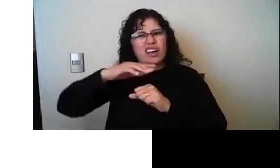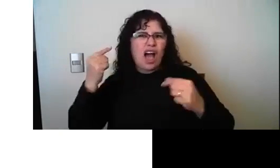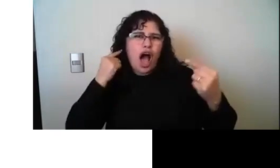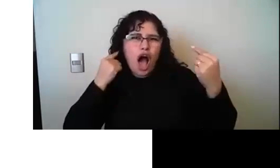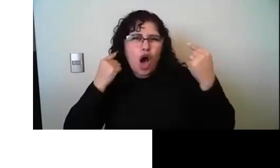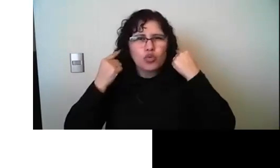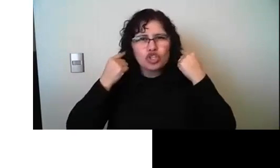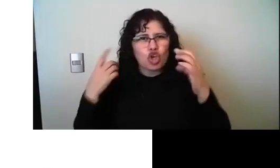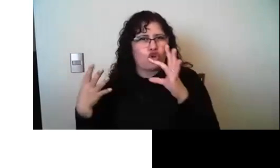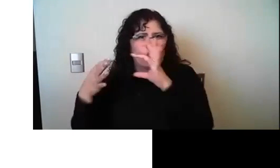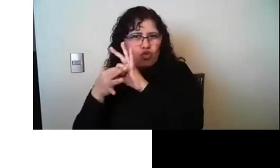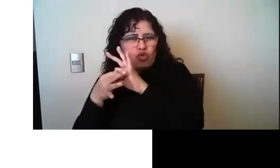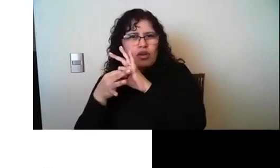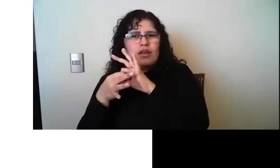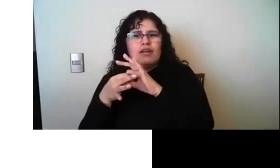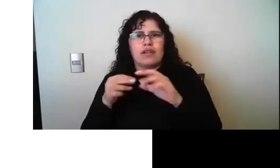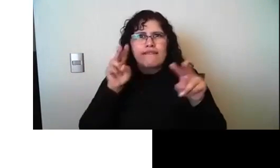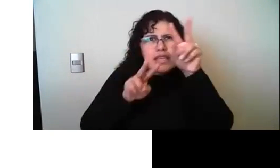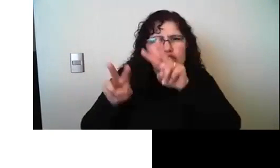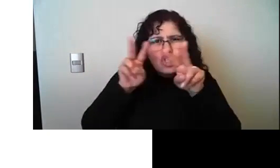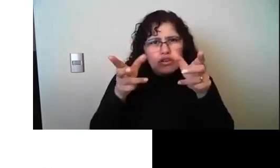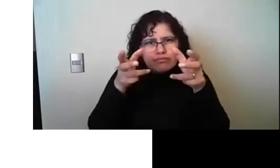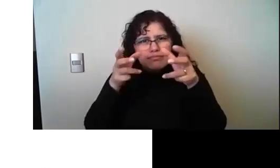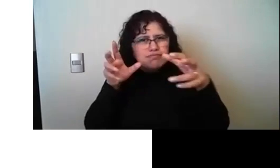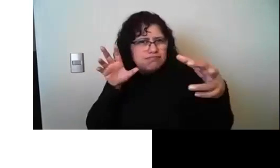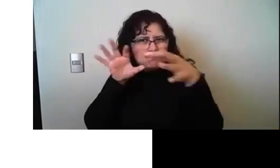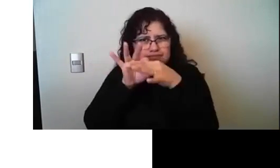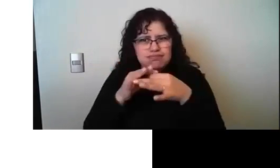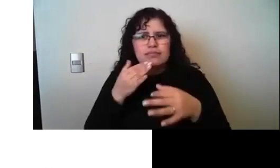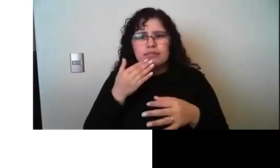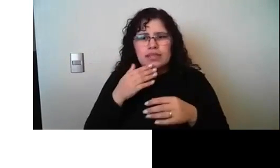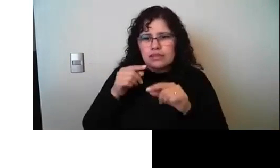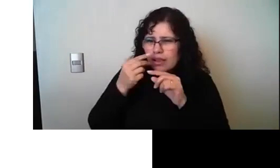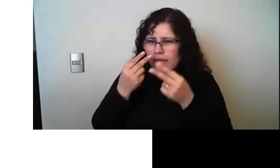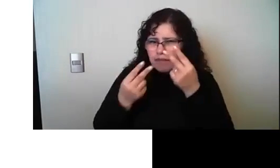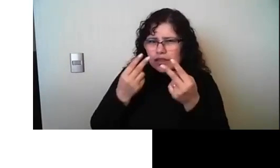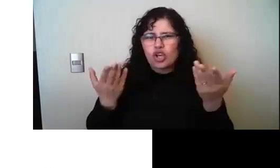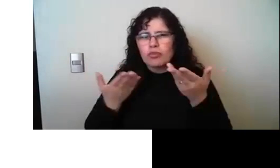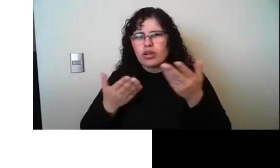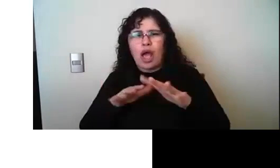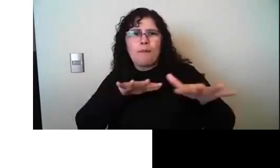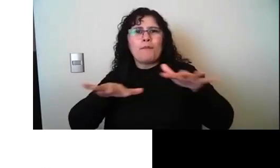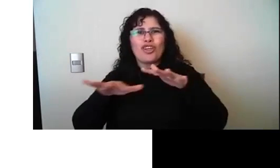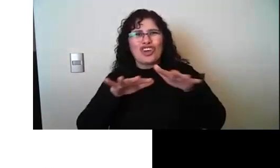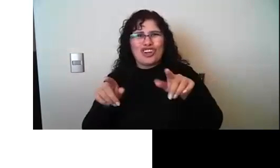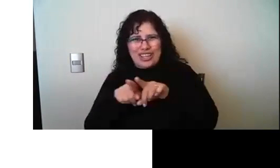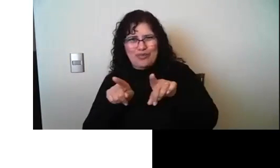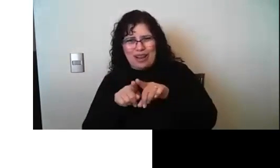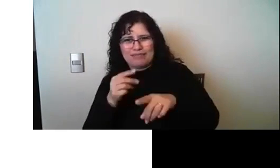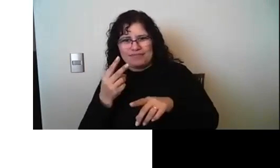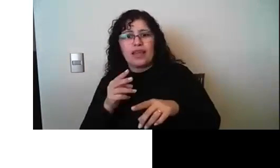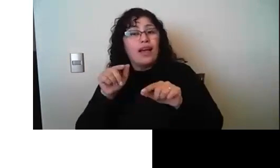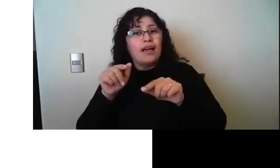visión, en este caso a la sensibilidad y motricidad, que están de alguna otra forma transmitiendo a una zona que va